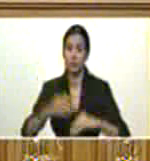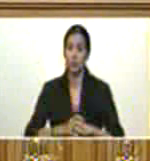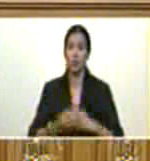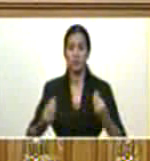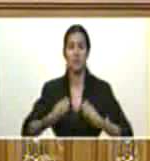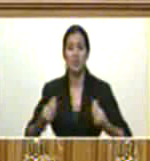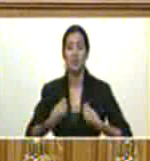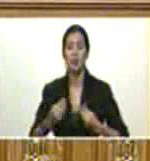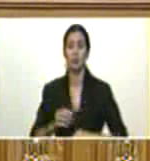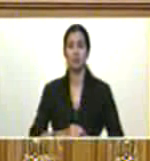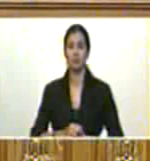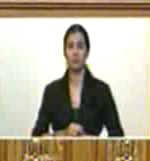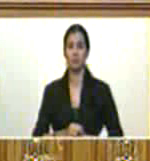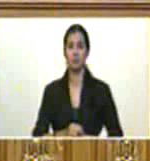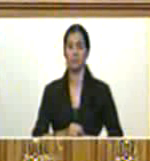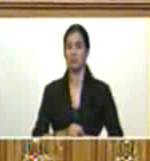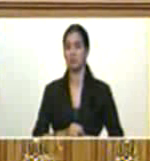XX.